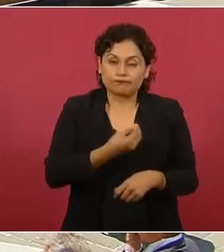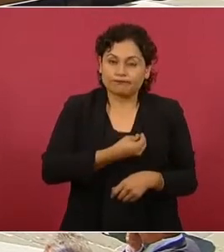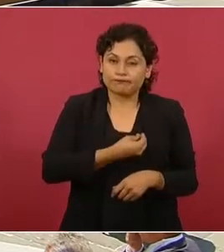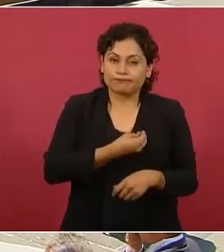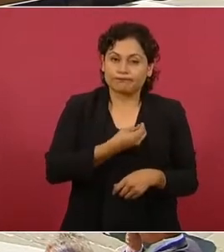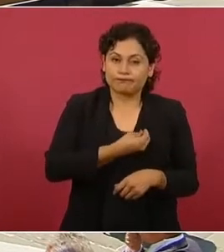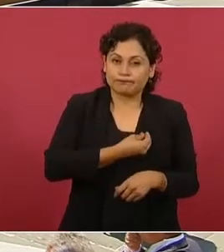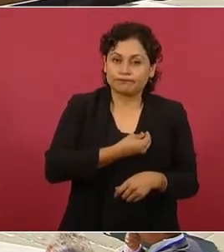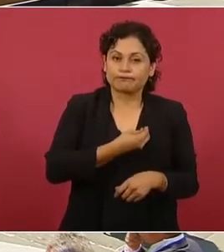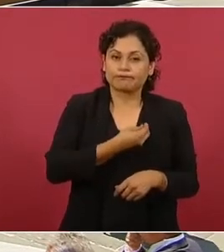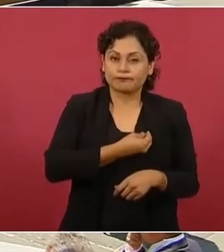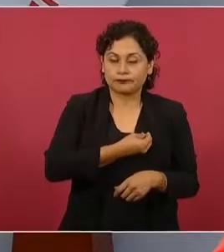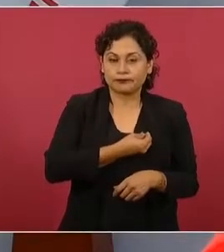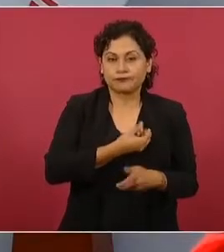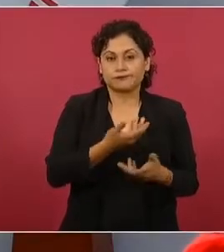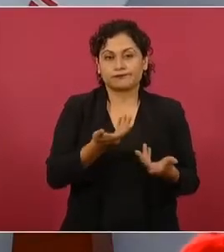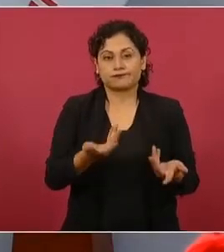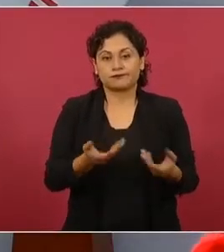todos los